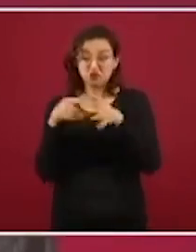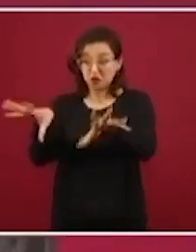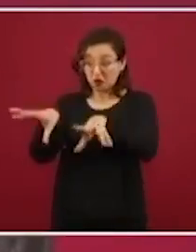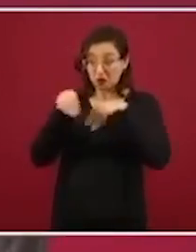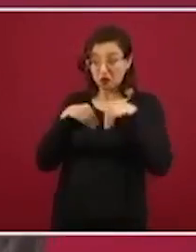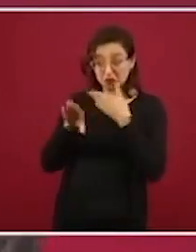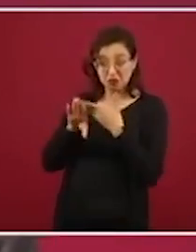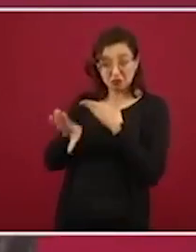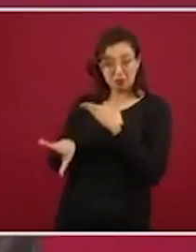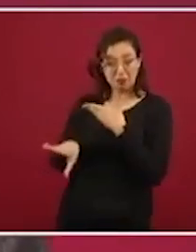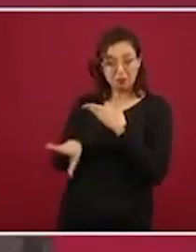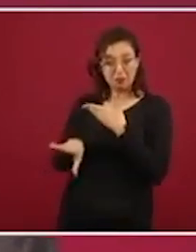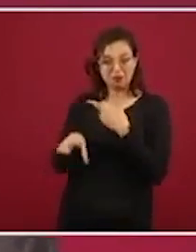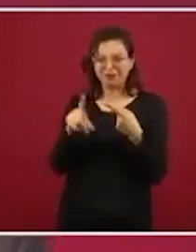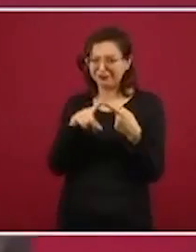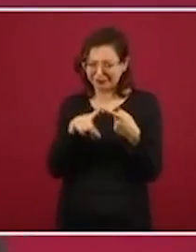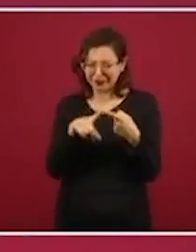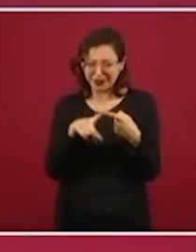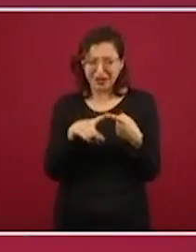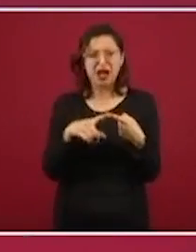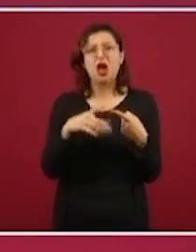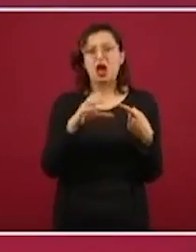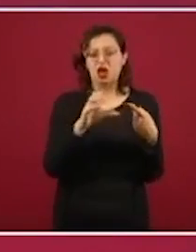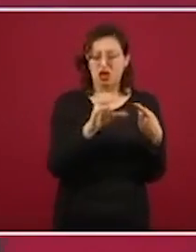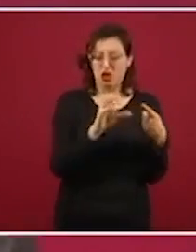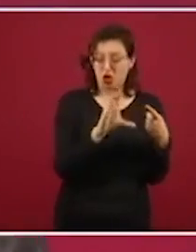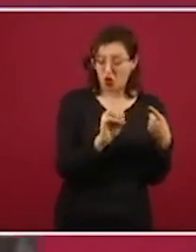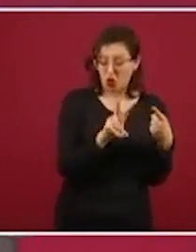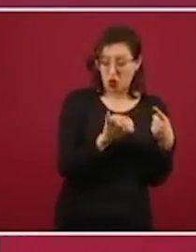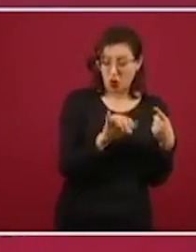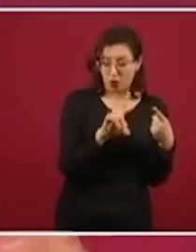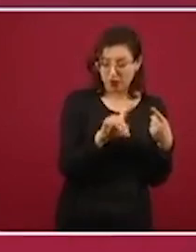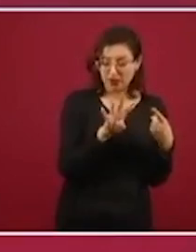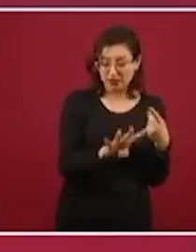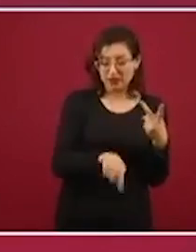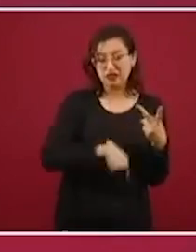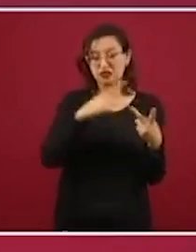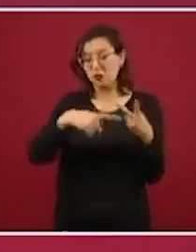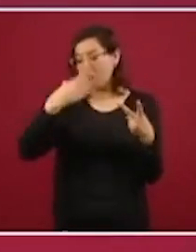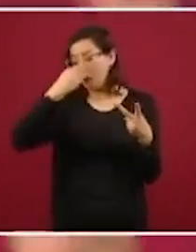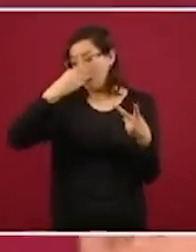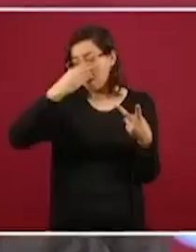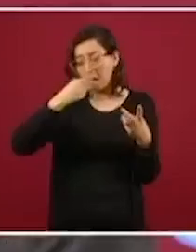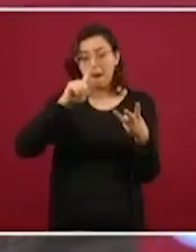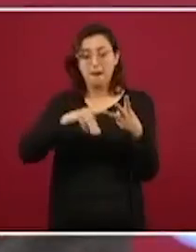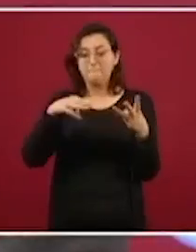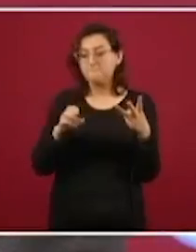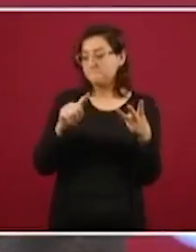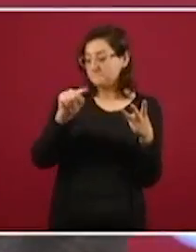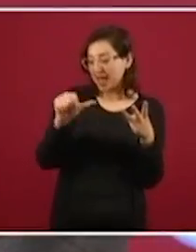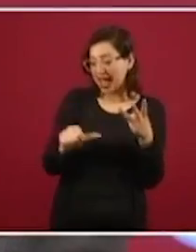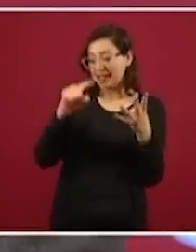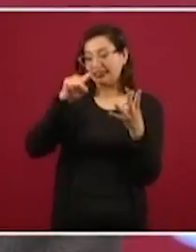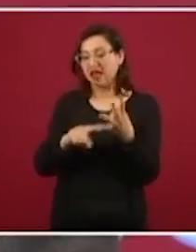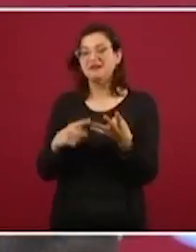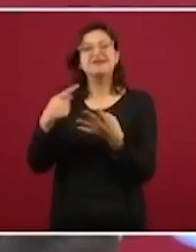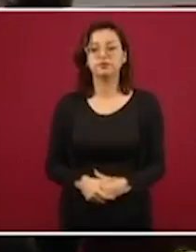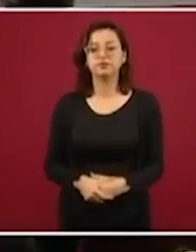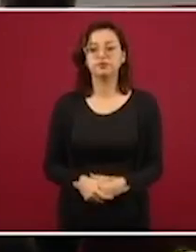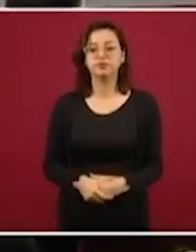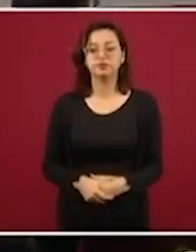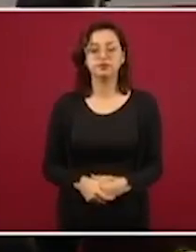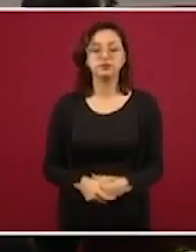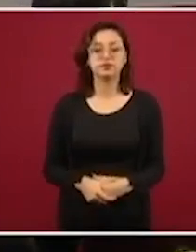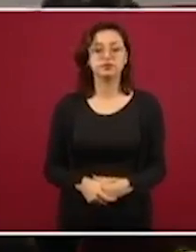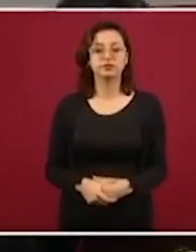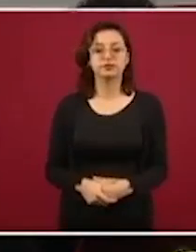no solo corona virus influenza catarro común metano virus el presidente andrés manuel lópez obrador